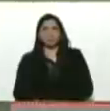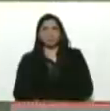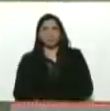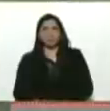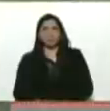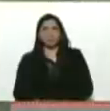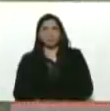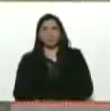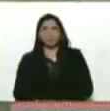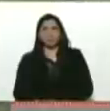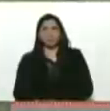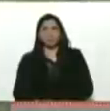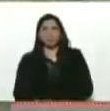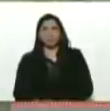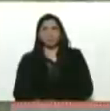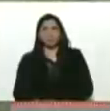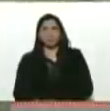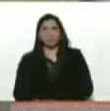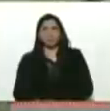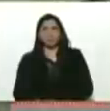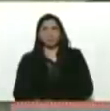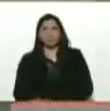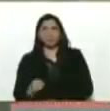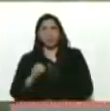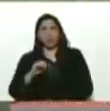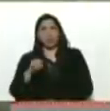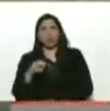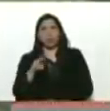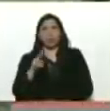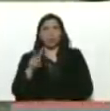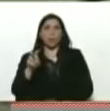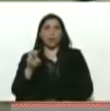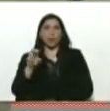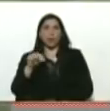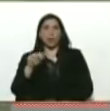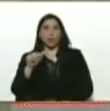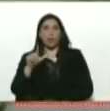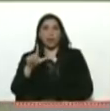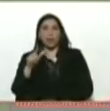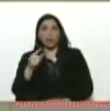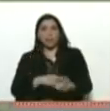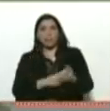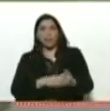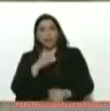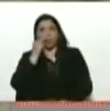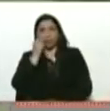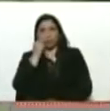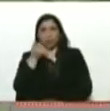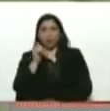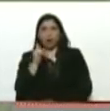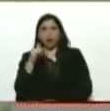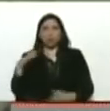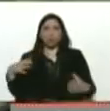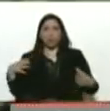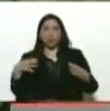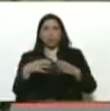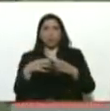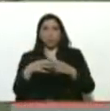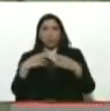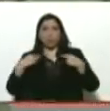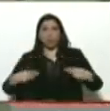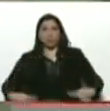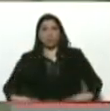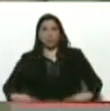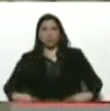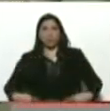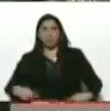Juven o Juvenal, que son unos hermanos. Allá está un grupo de uniformes que ellos tenían, uniformes